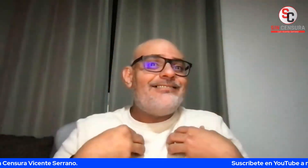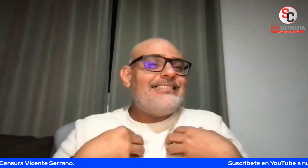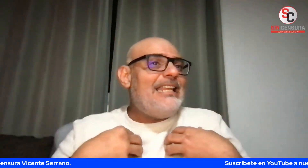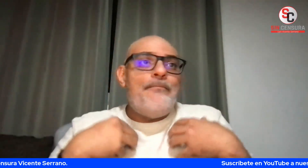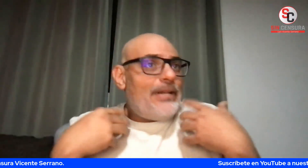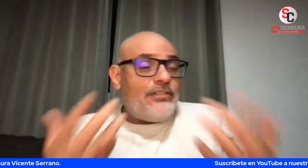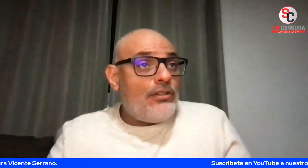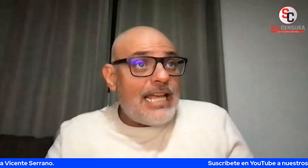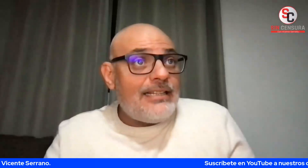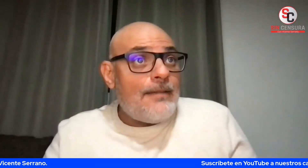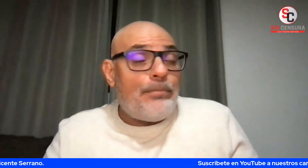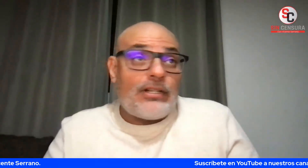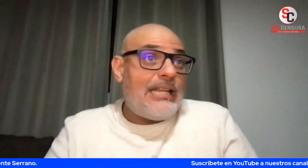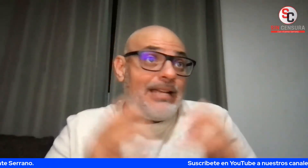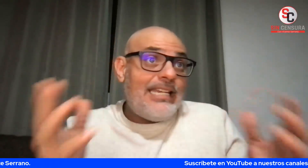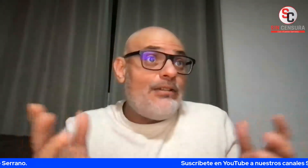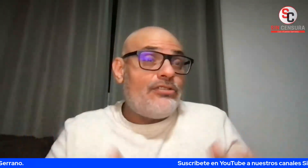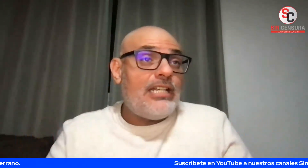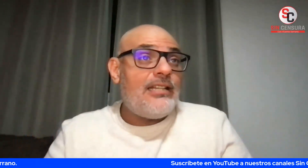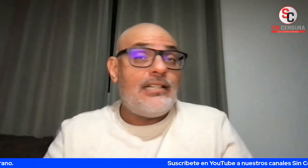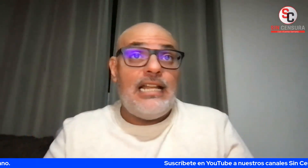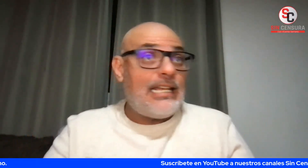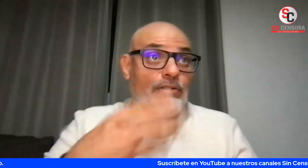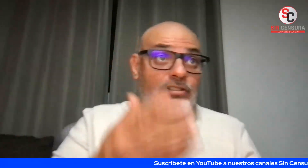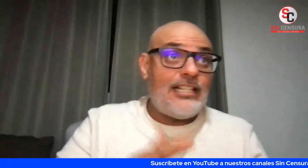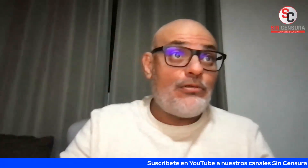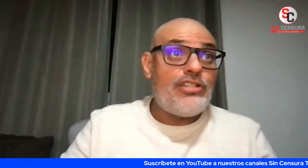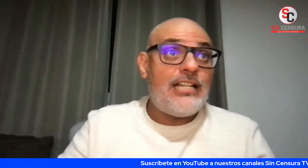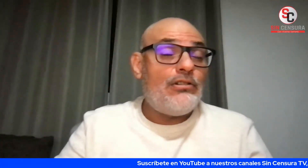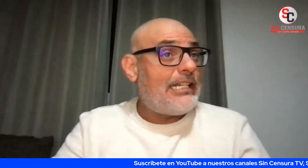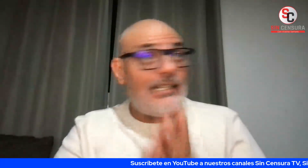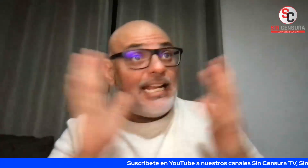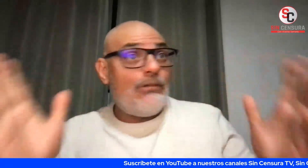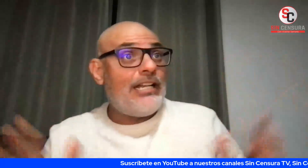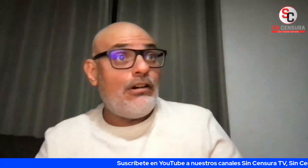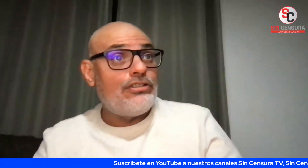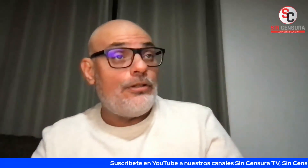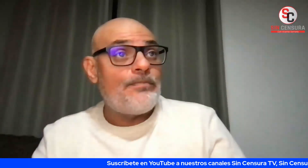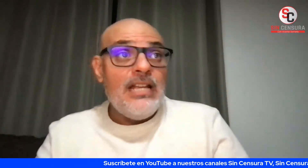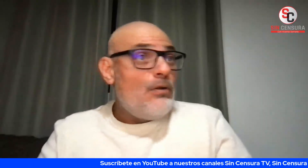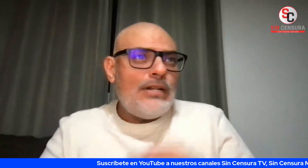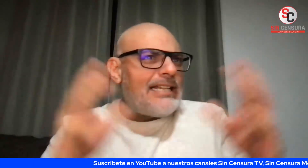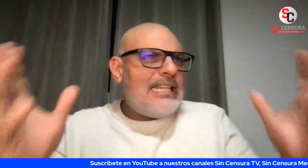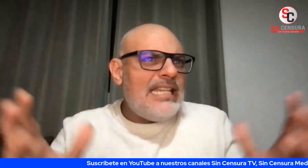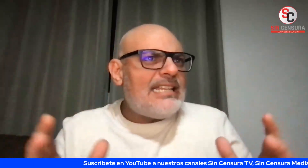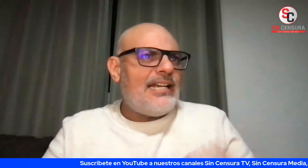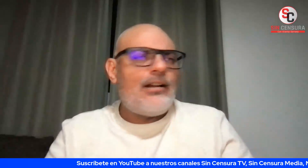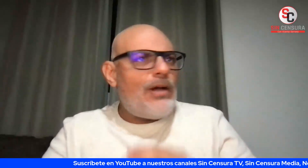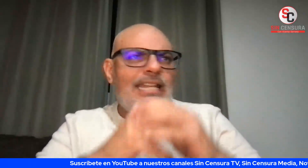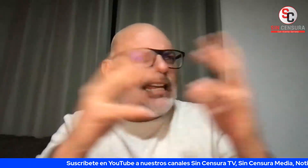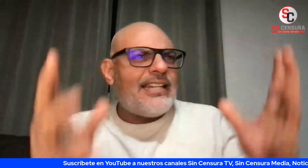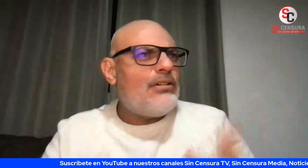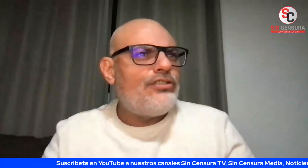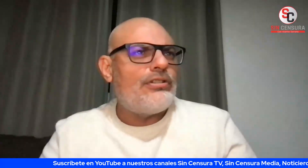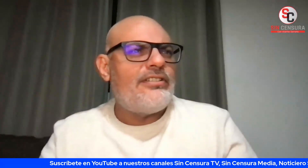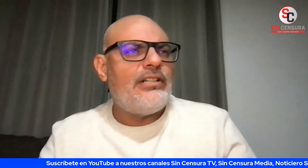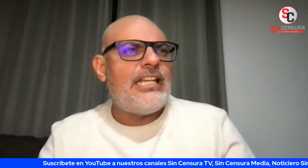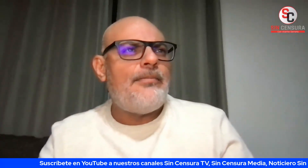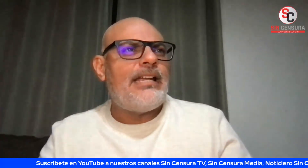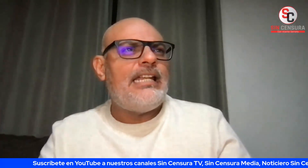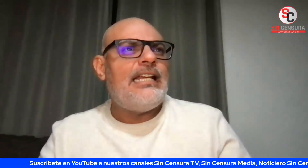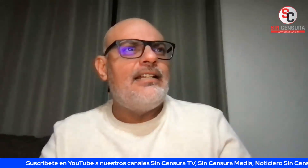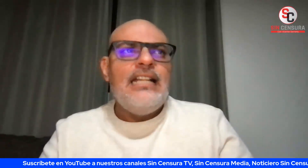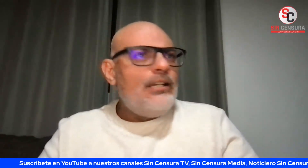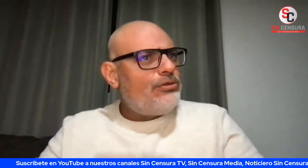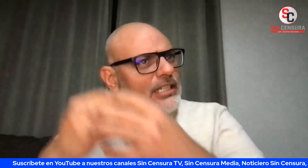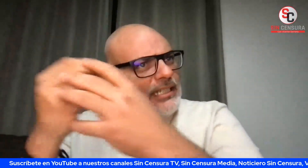eso es impresionante, porque imagine usted, el que nos está escuchando, que tenga un negocio, una tiendita, cualquier negocio que usted